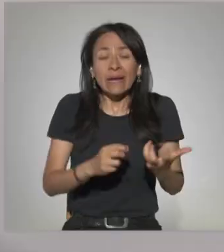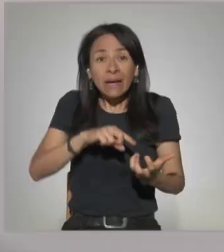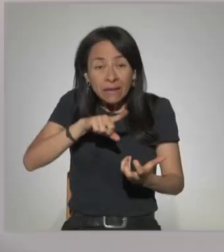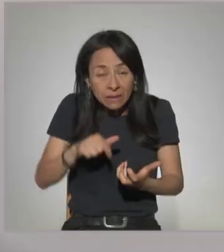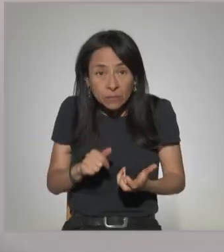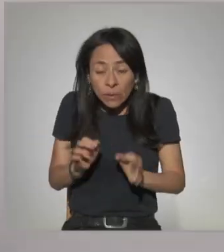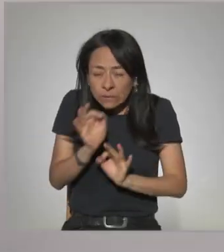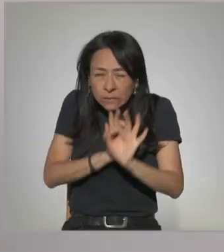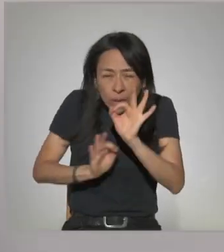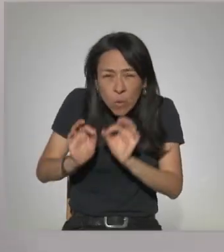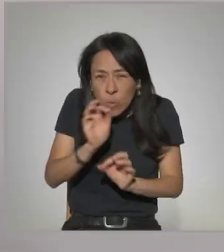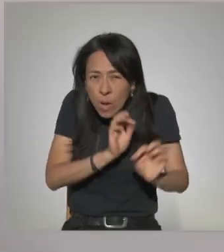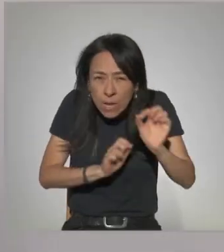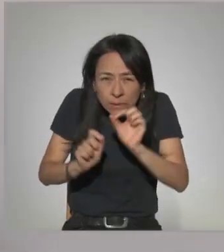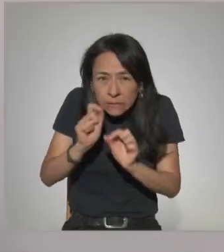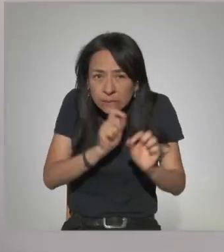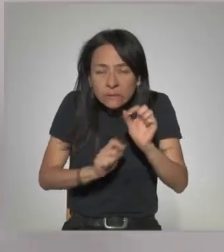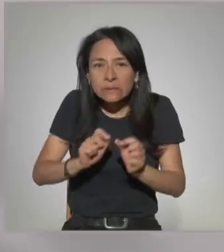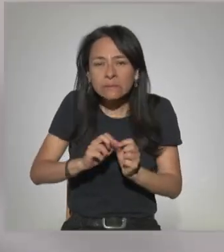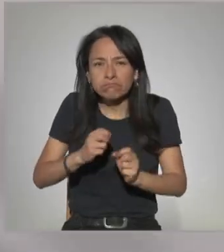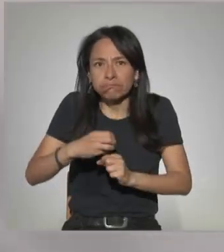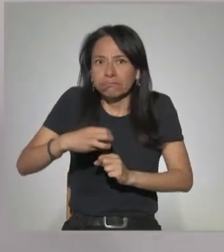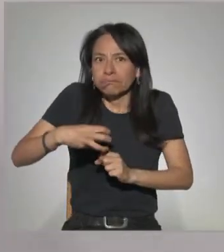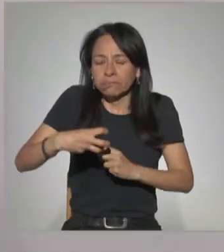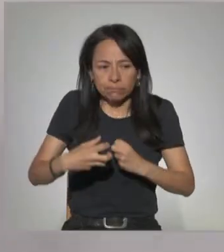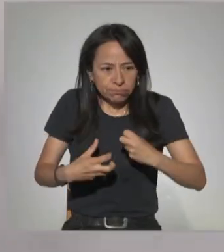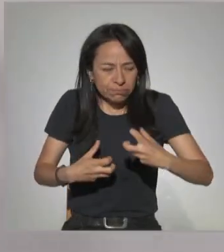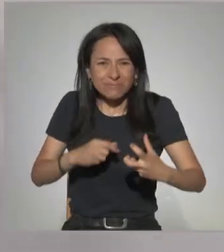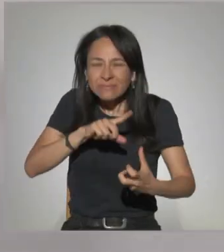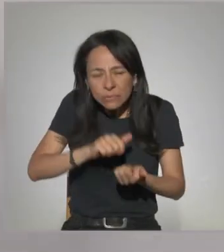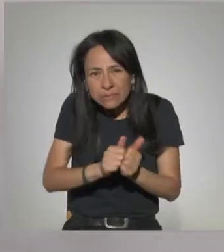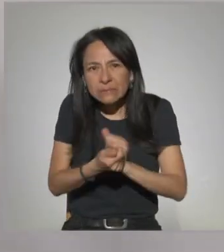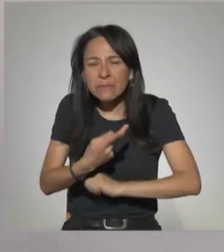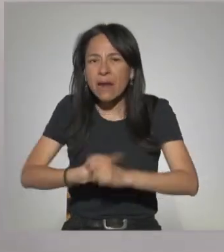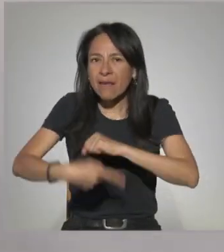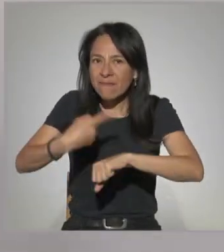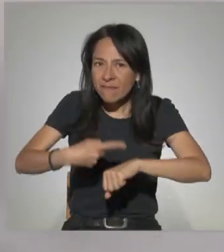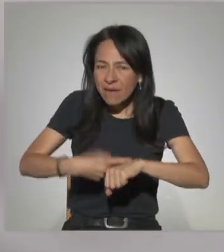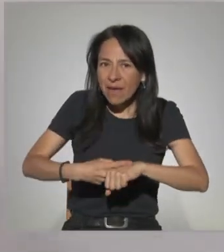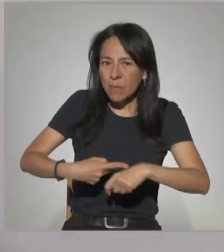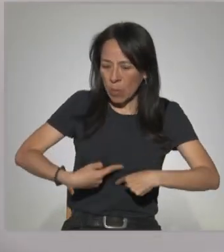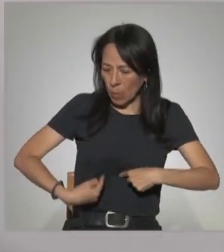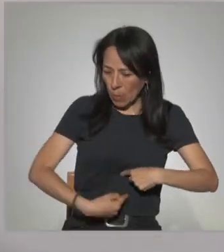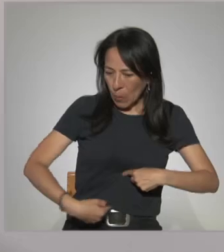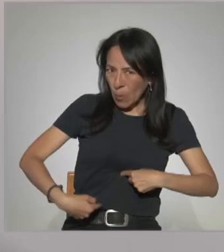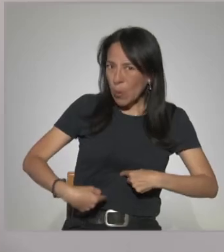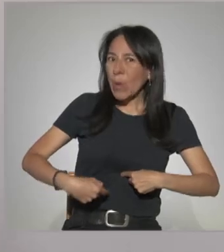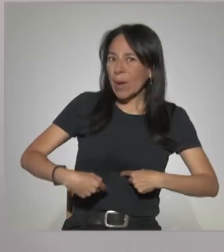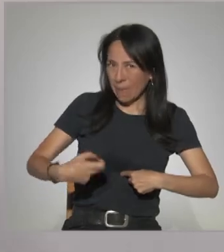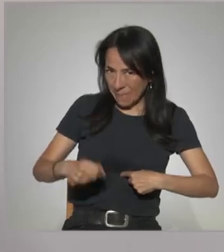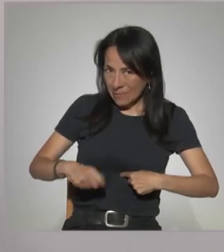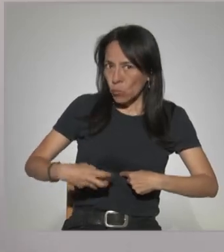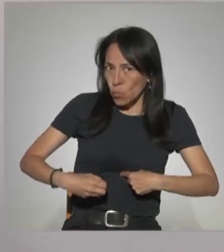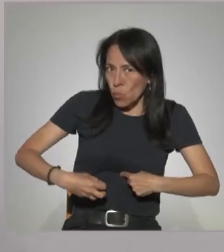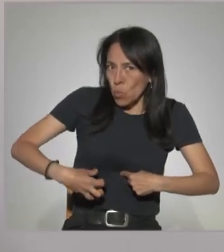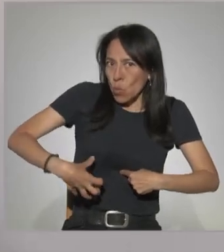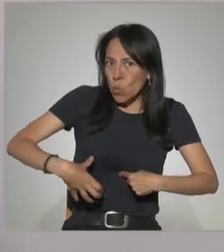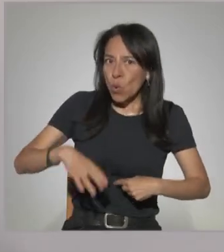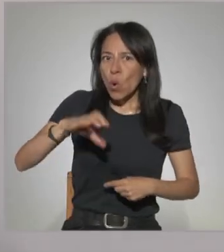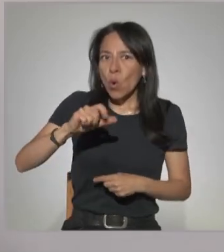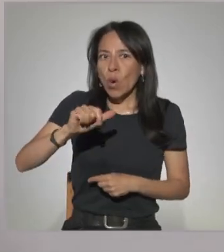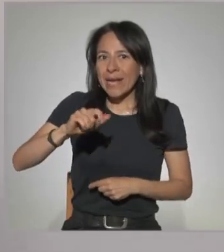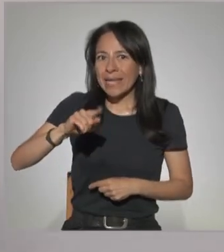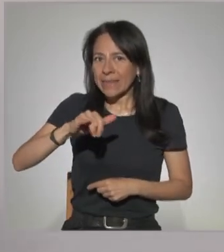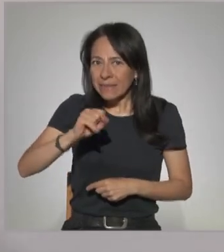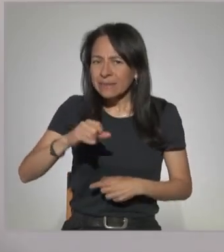por lo tanto nos sentimos enfermos, colitis, dolores. Pero el estrés que